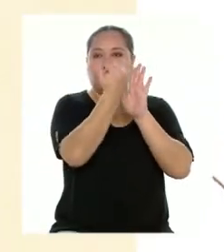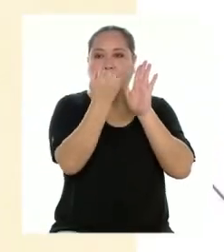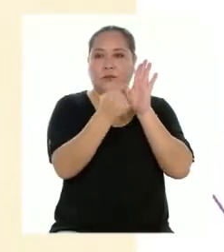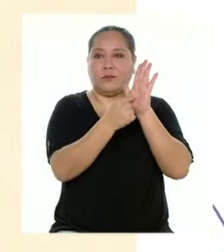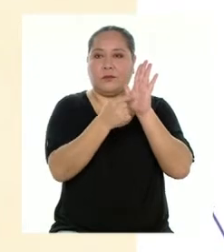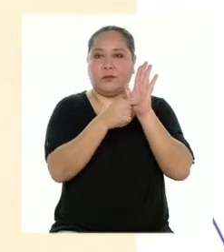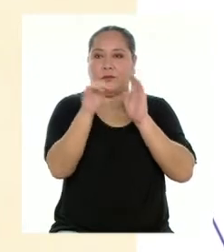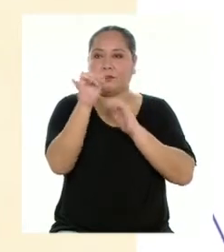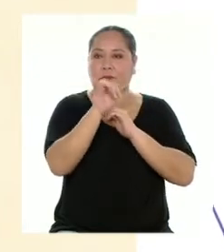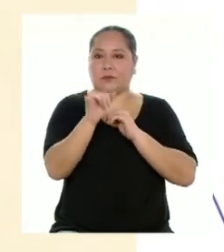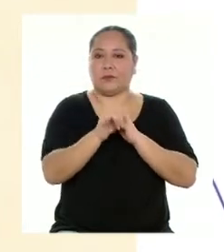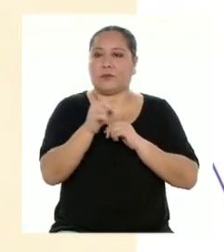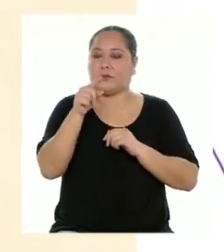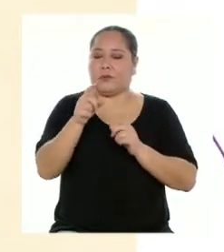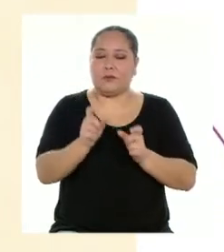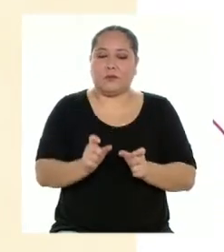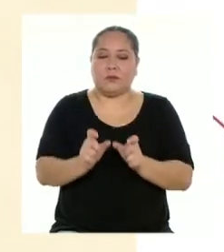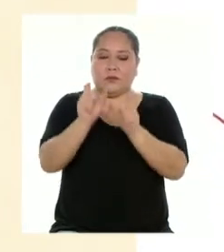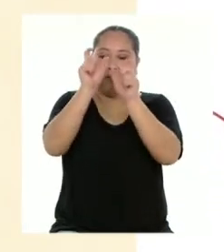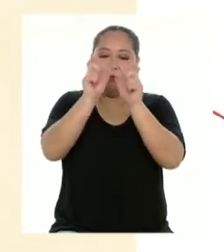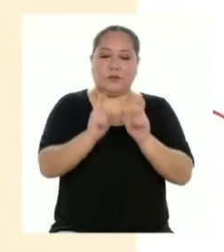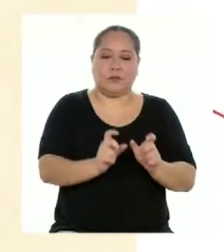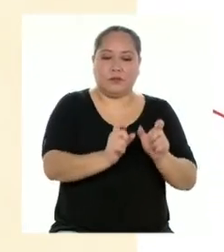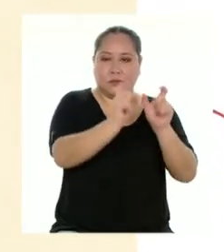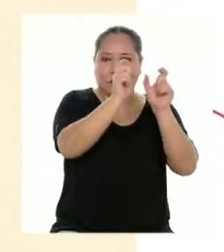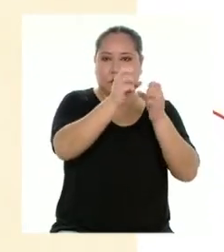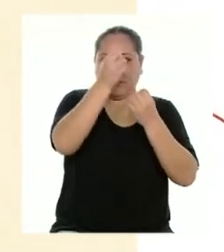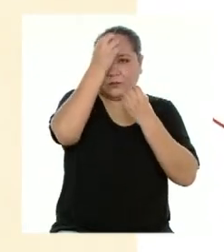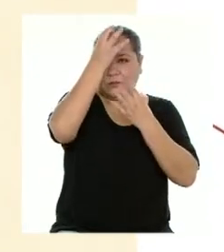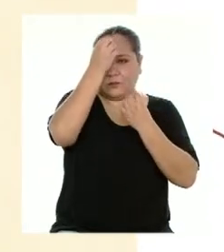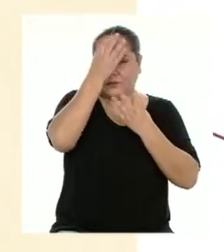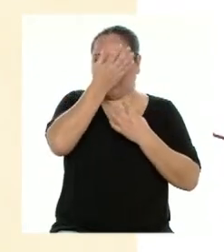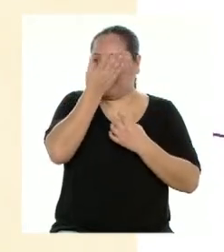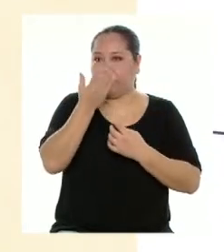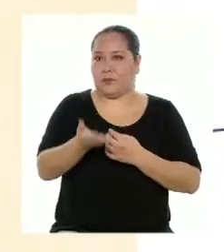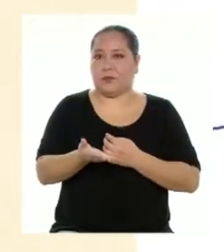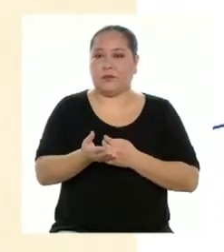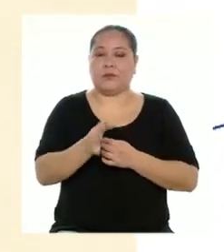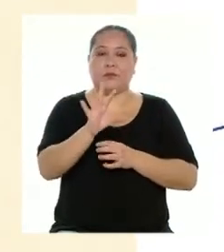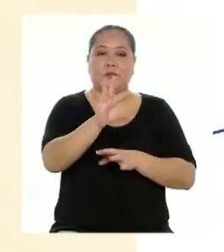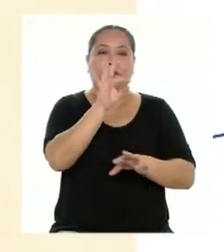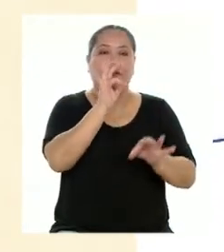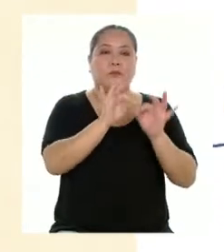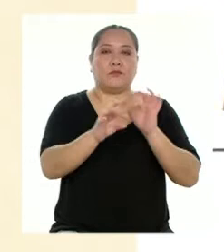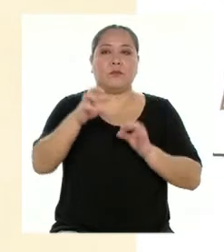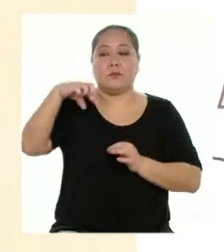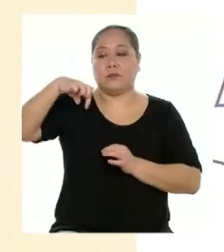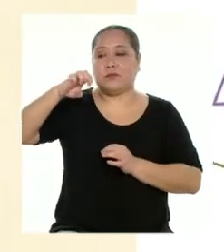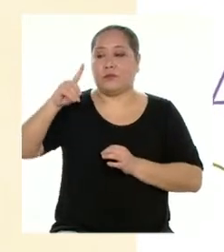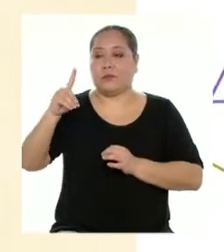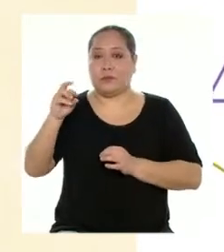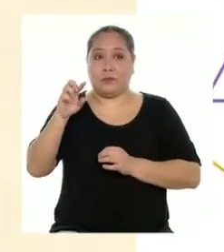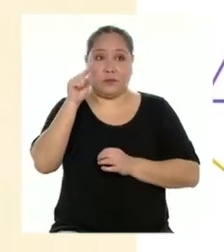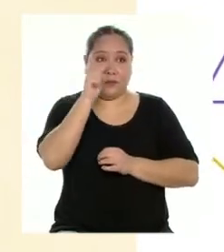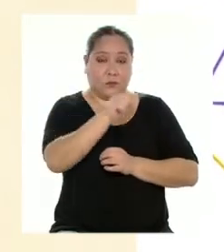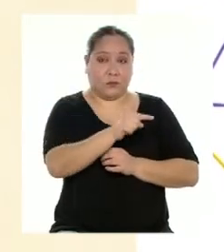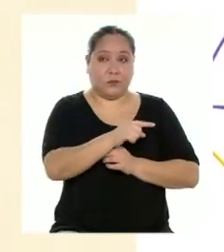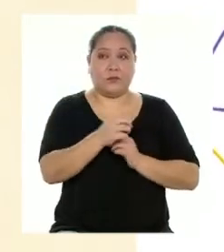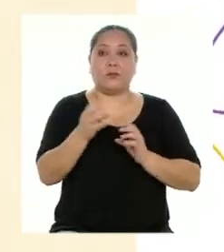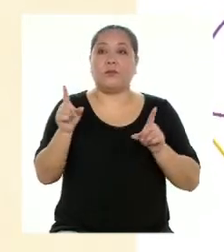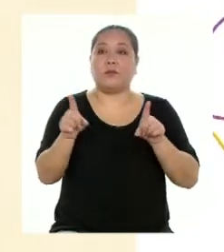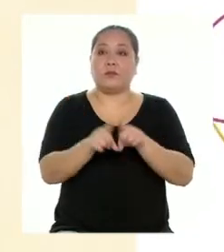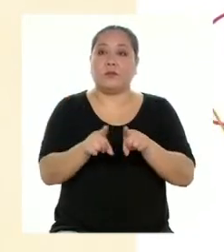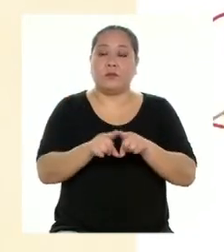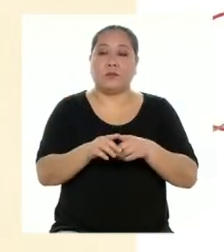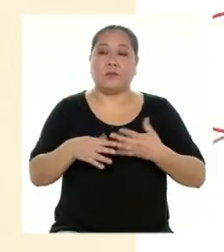hicimos con las barras comparativas verticales para mostrar los datos de las frecuencias absolutas que obtuvieron Pedro y tú, podemos mostrar ambos